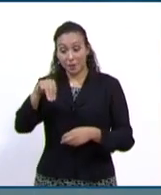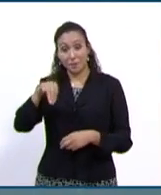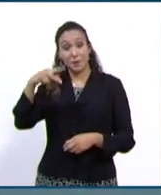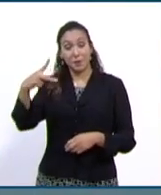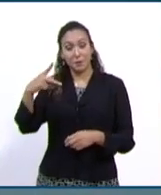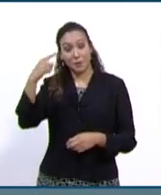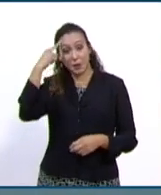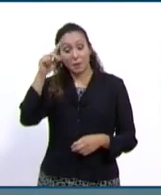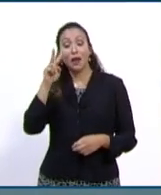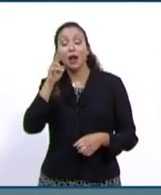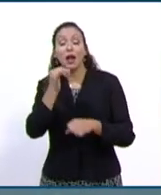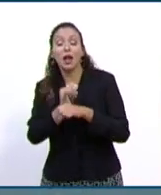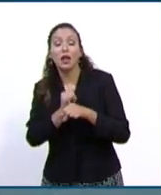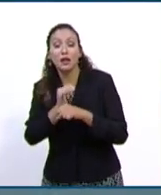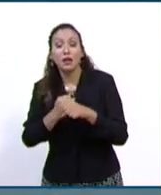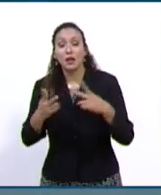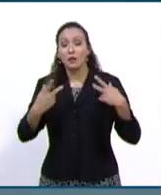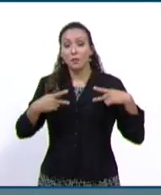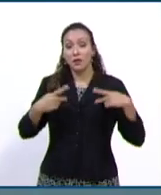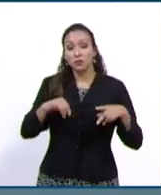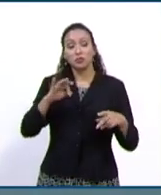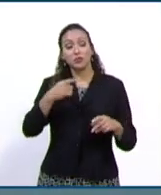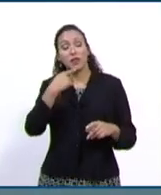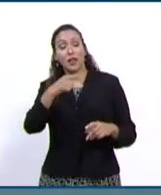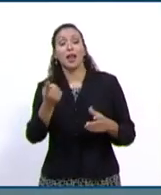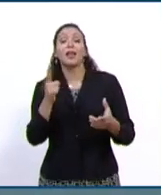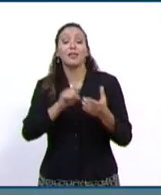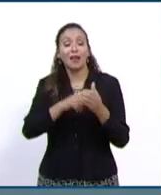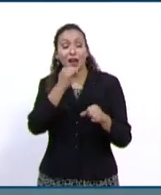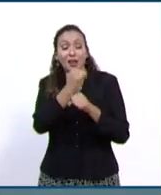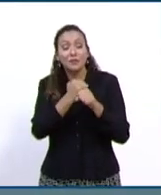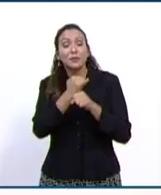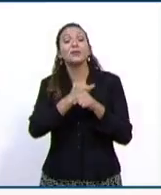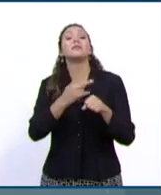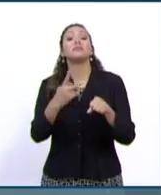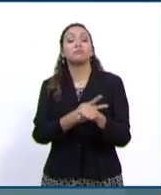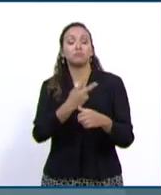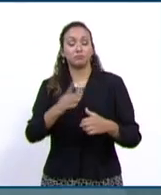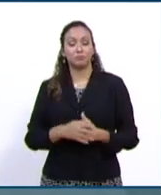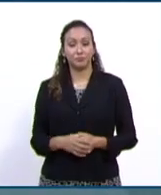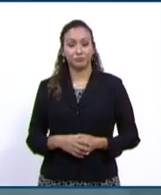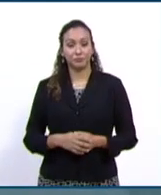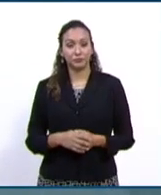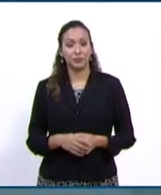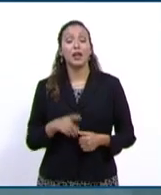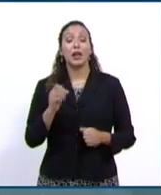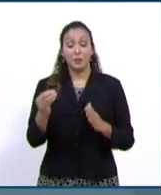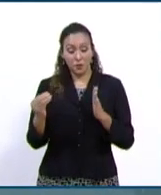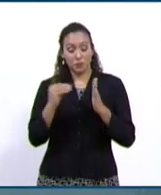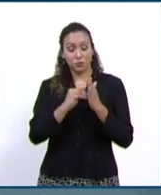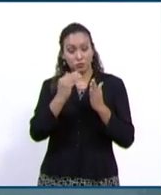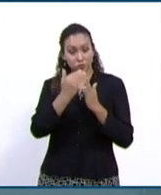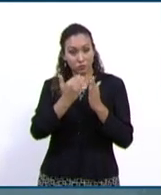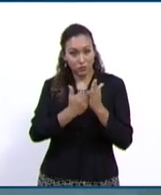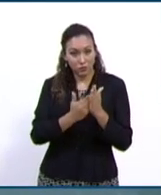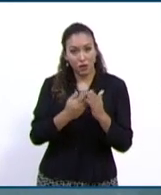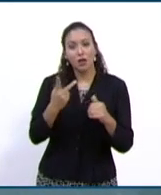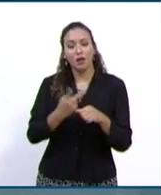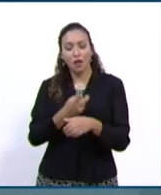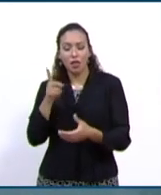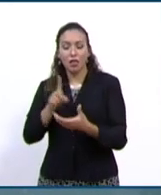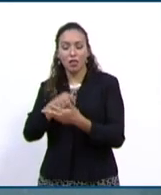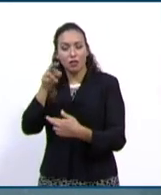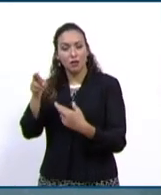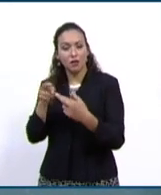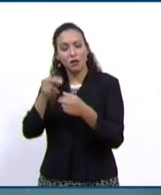para definir la calidad de persona imputada dentro de una investigación. Además, fija criterios sobre la competencia de los plenos regionales para